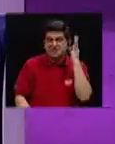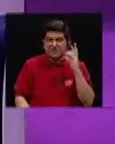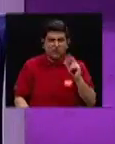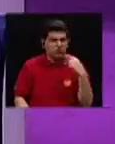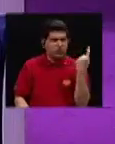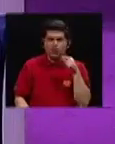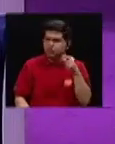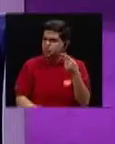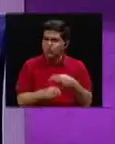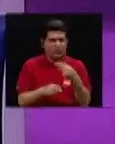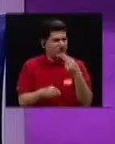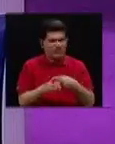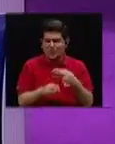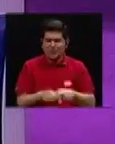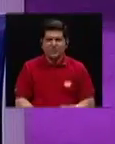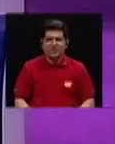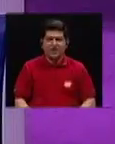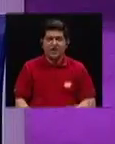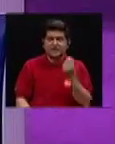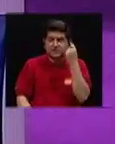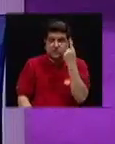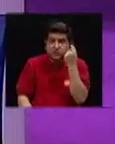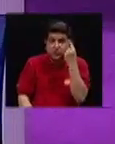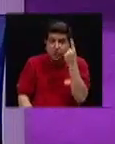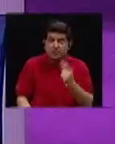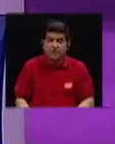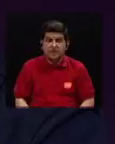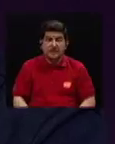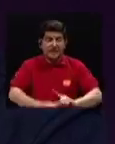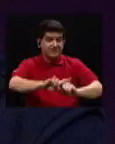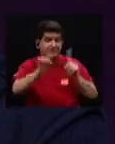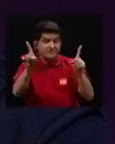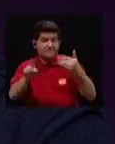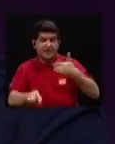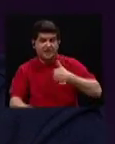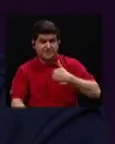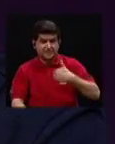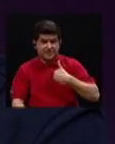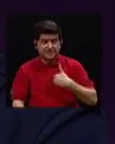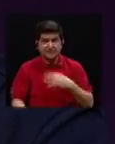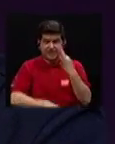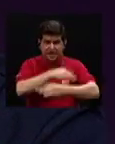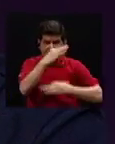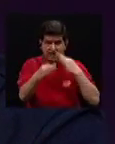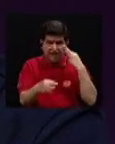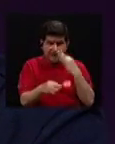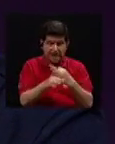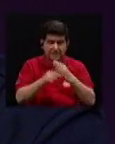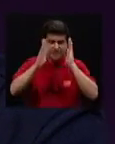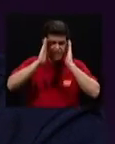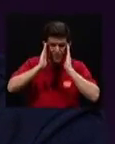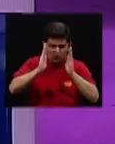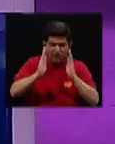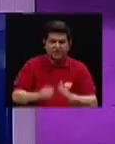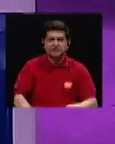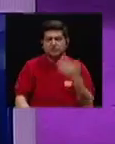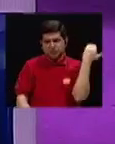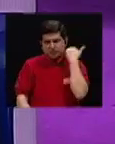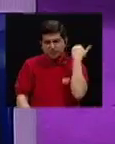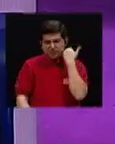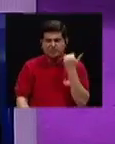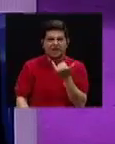nombrar tipificar es comprender las diferencias en los tipos en el tratamiento de esas víctimas No qué pasó con